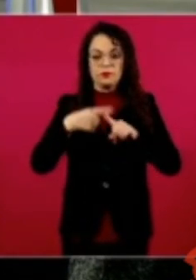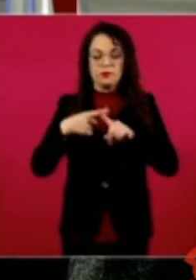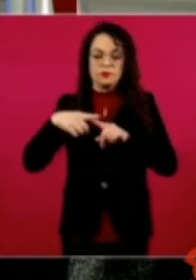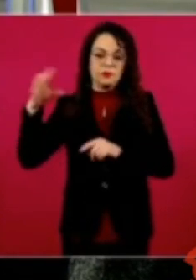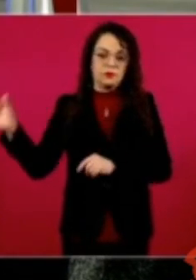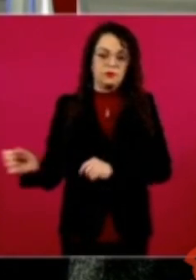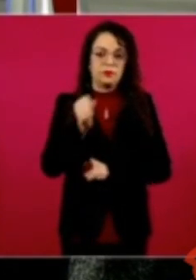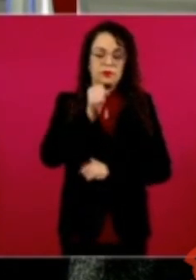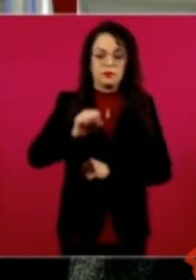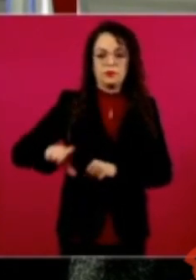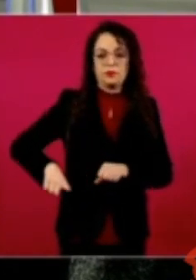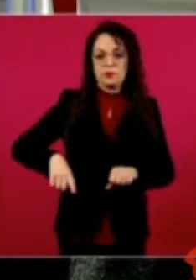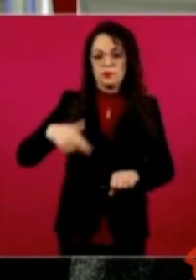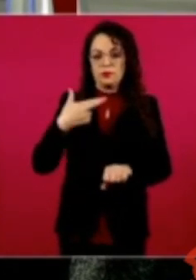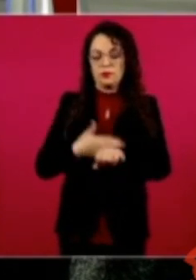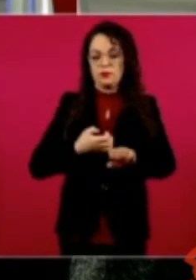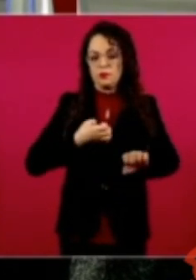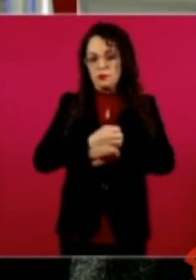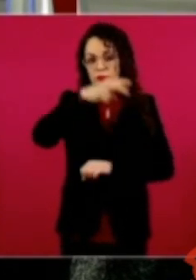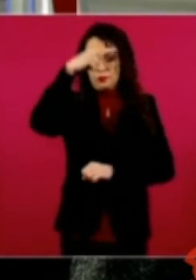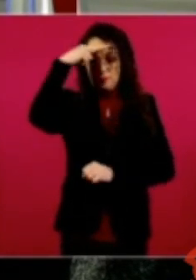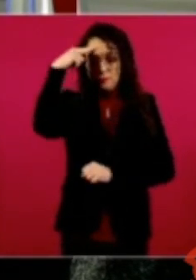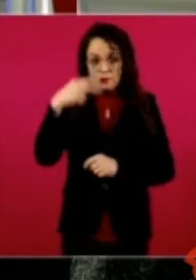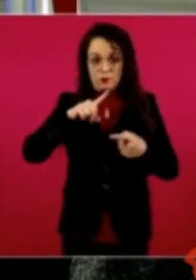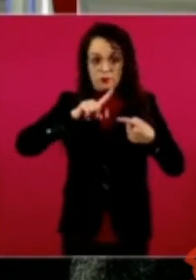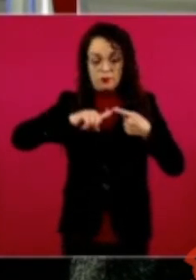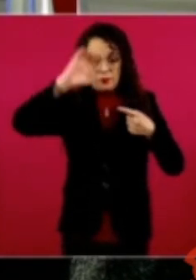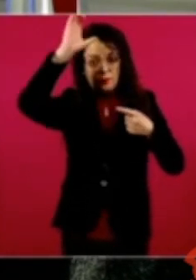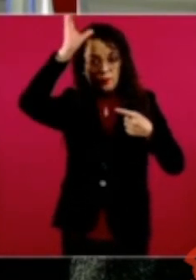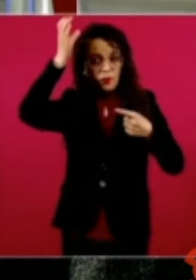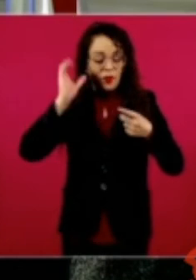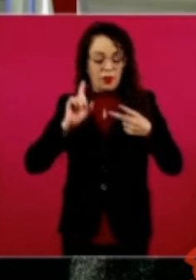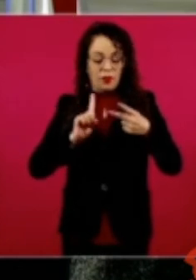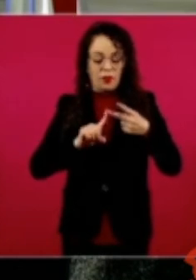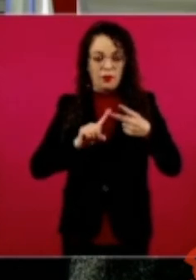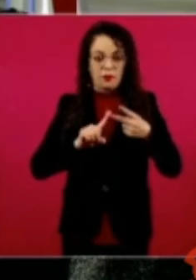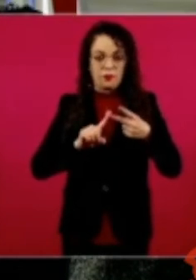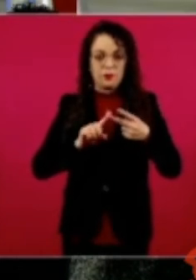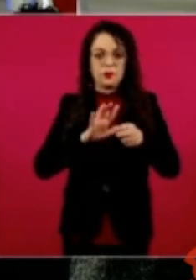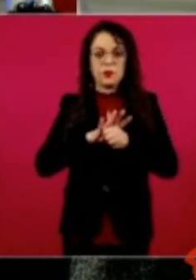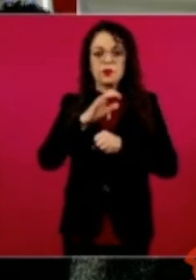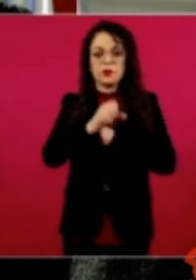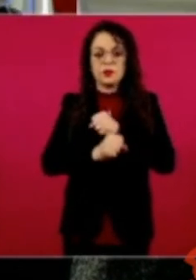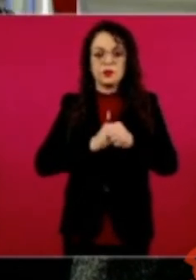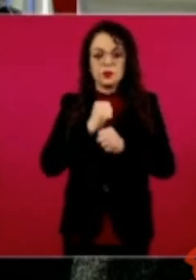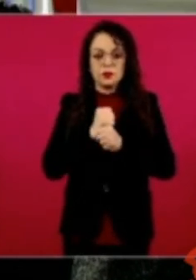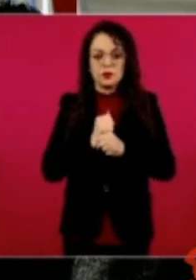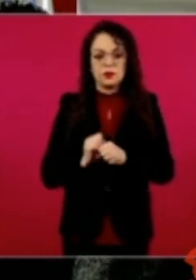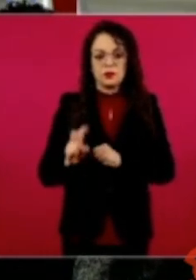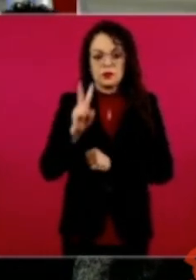de México y Coahuila en el año 2023.